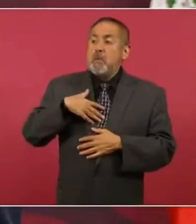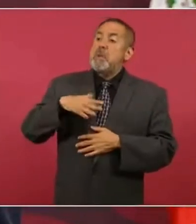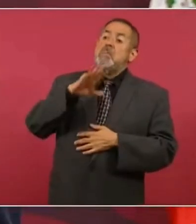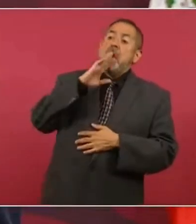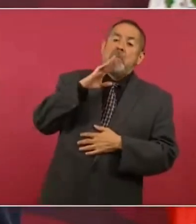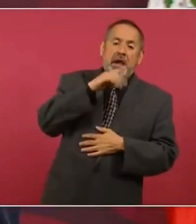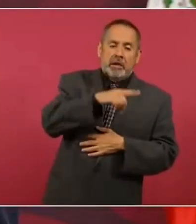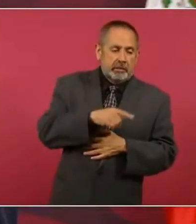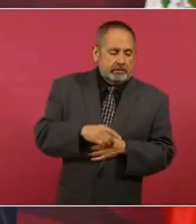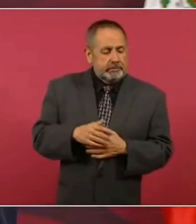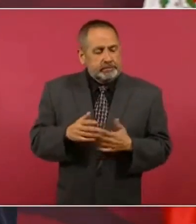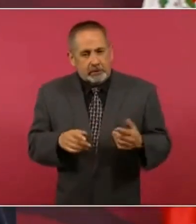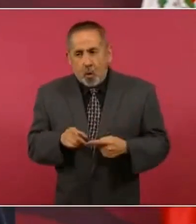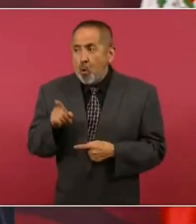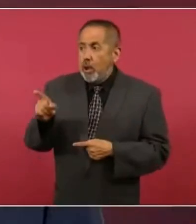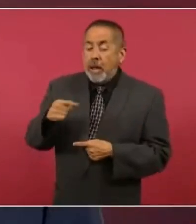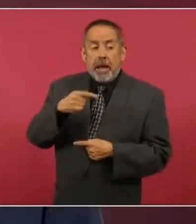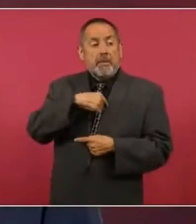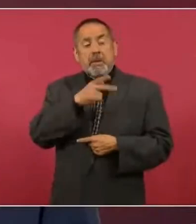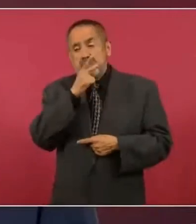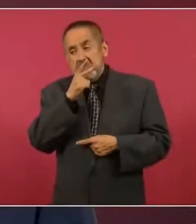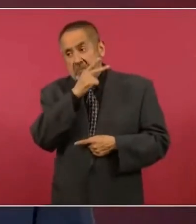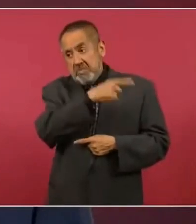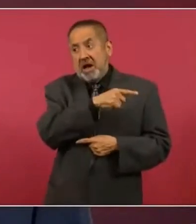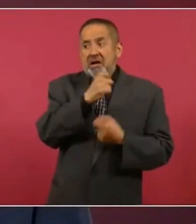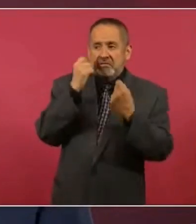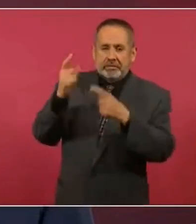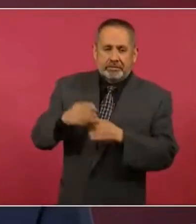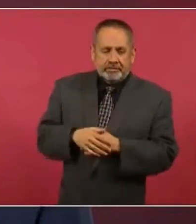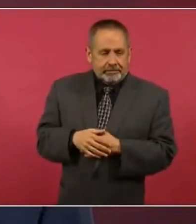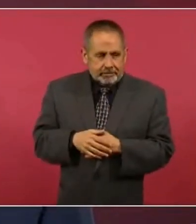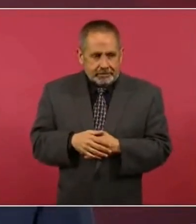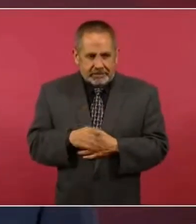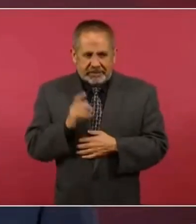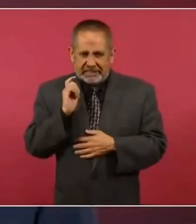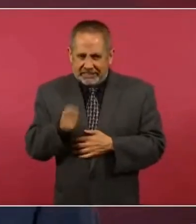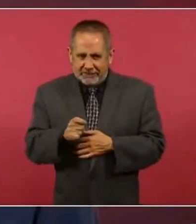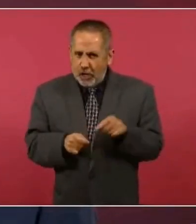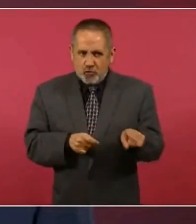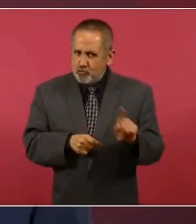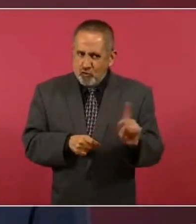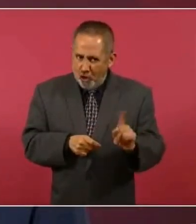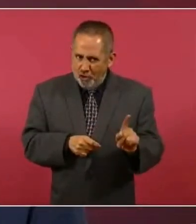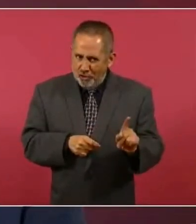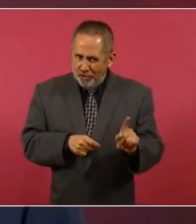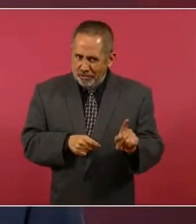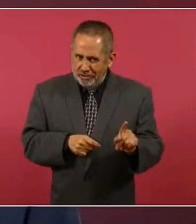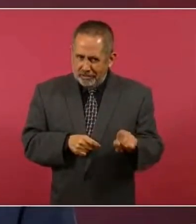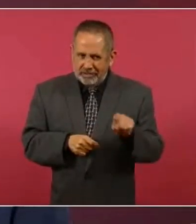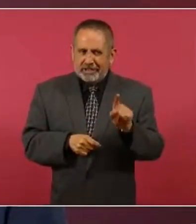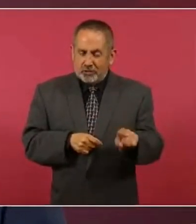mamá. Usted es el ídolo de mi papá. Ah, quiere decir que tú